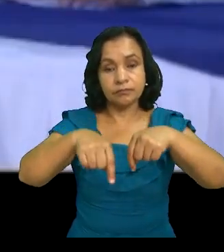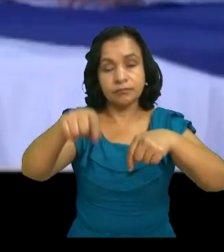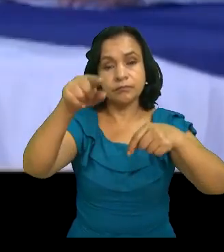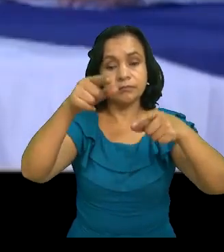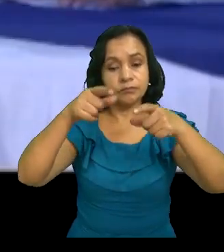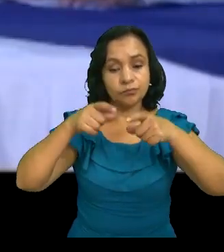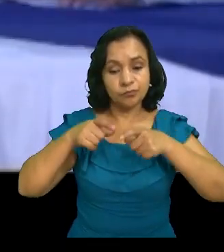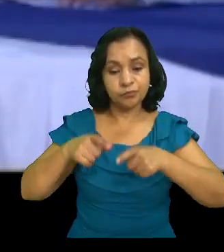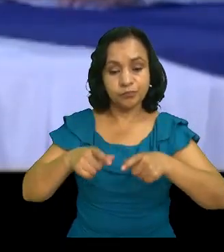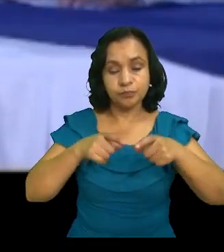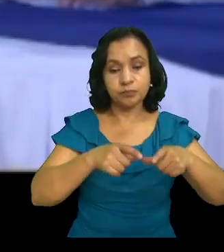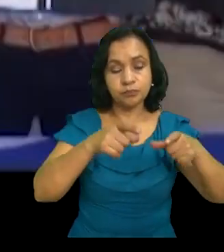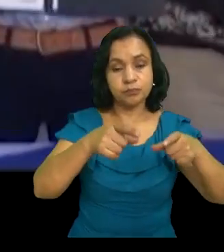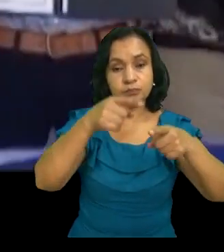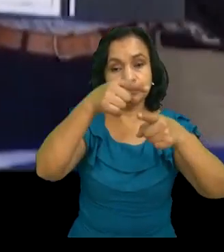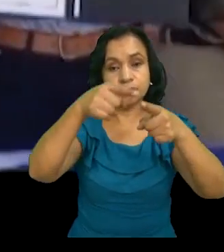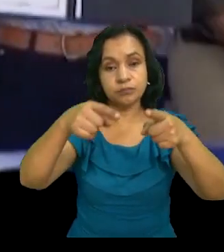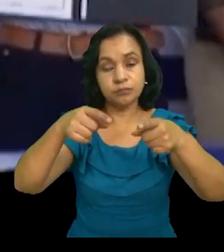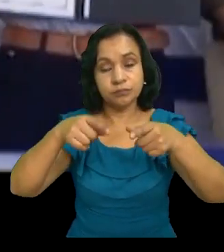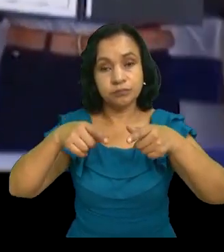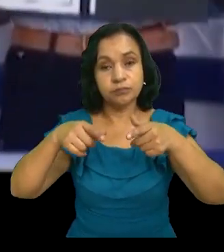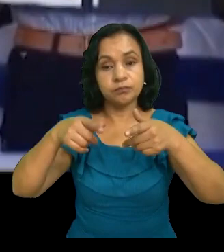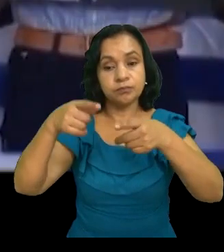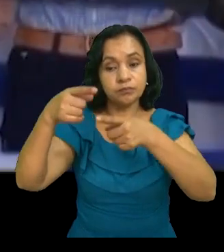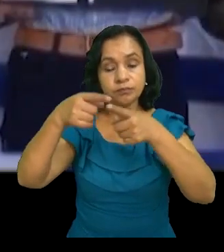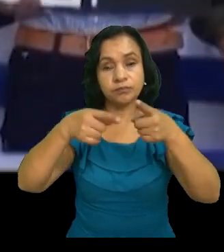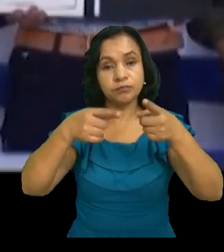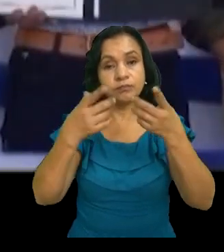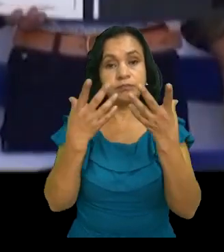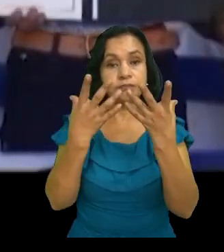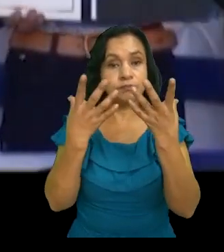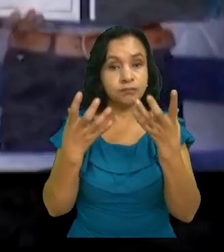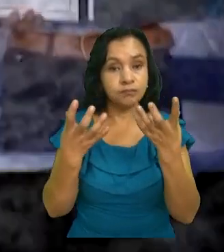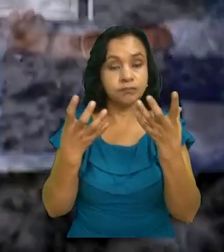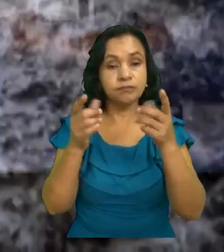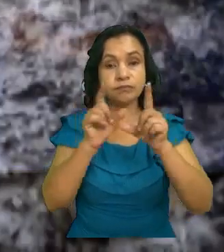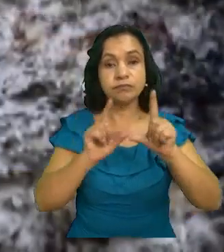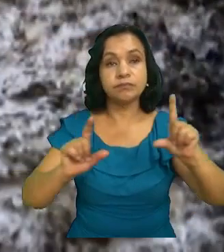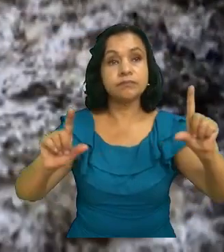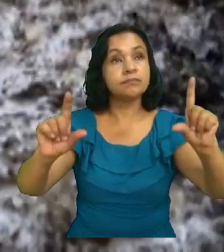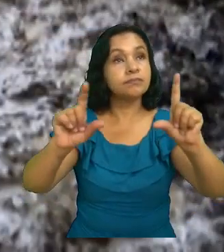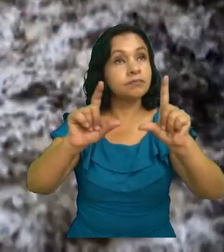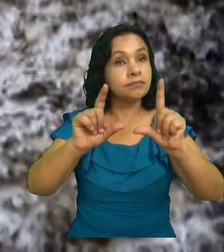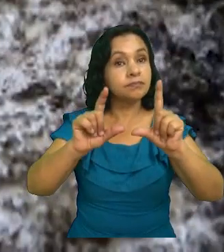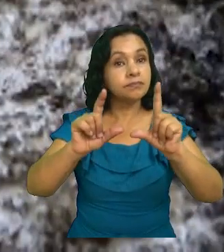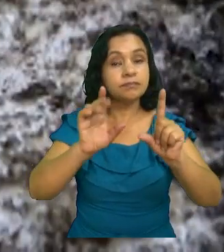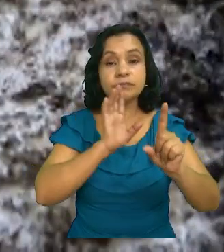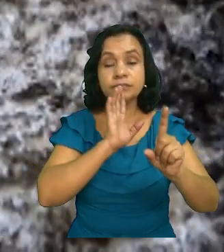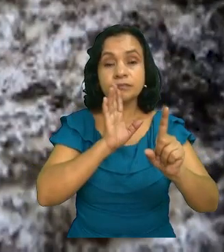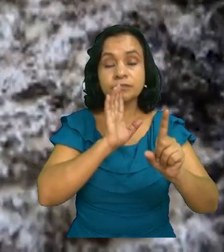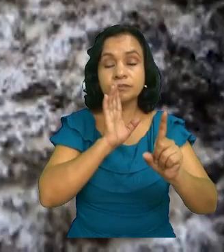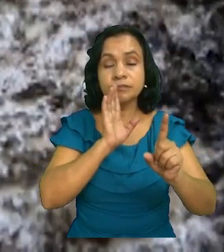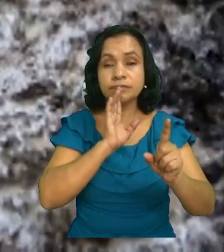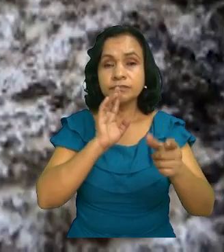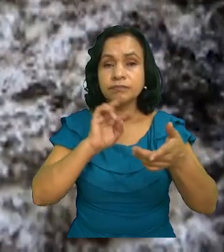adoquinado en una zona, digamos, seca de nuestro país. Cuando decimos zona